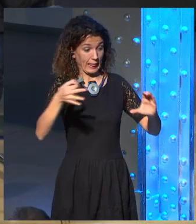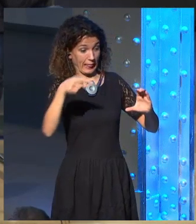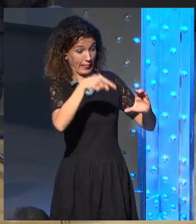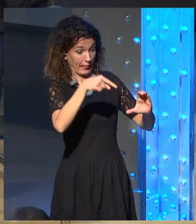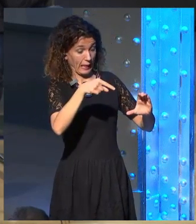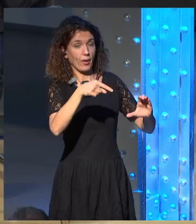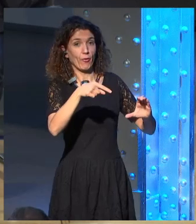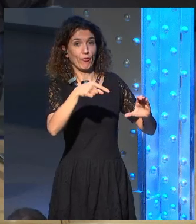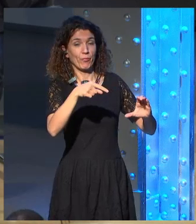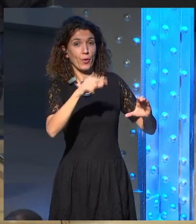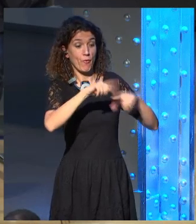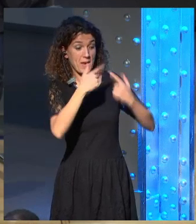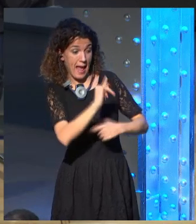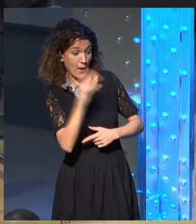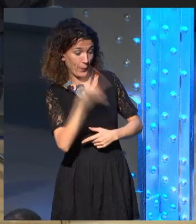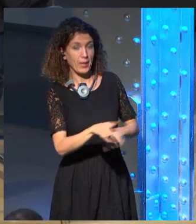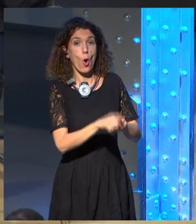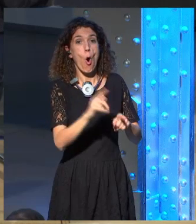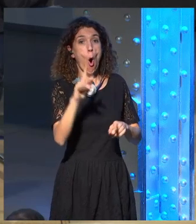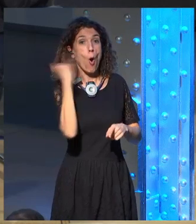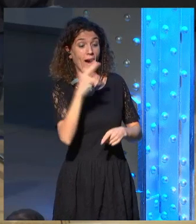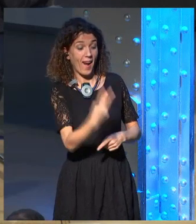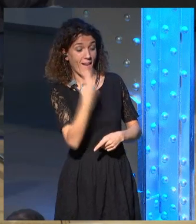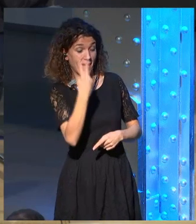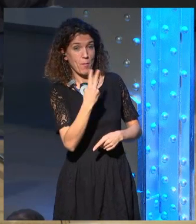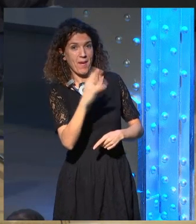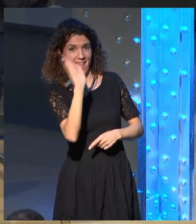mano, pensando que ojalá les pudiesen ver.